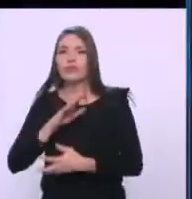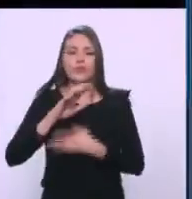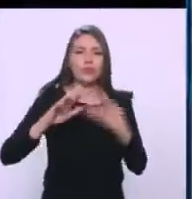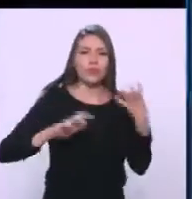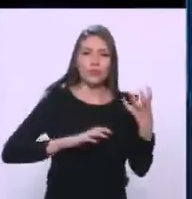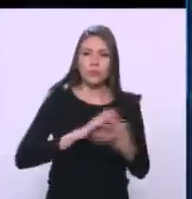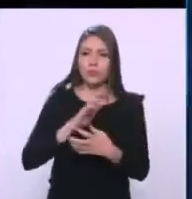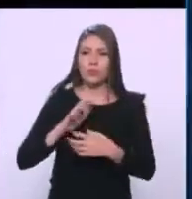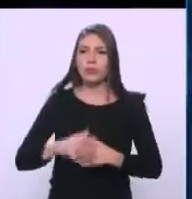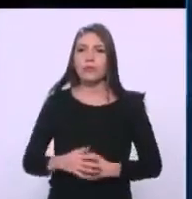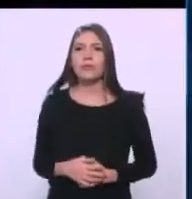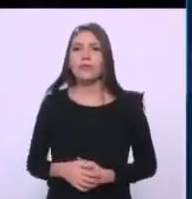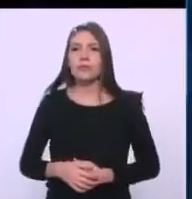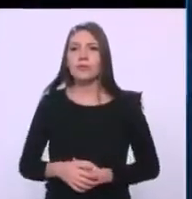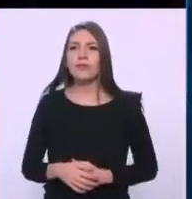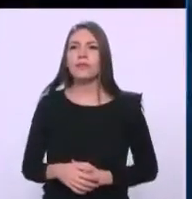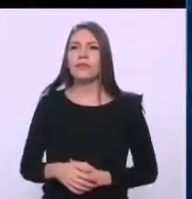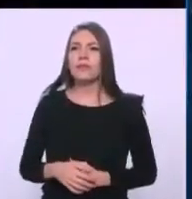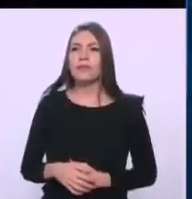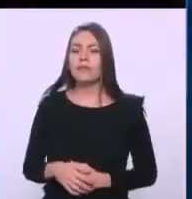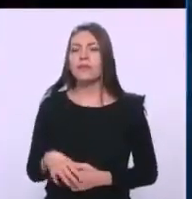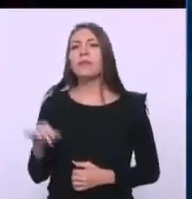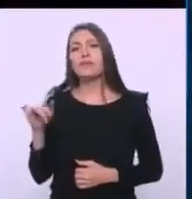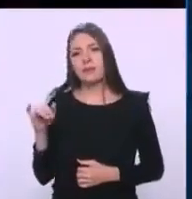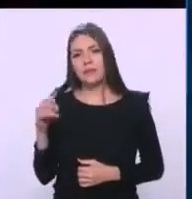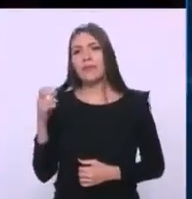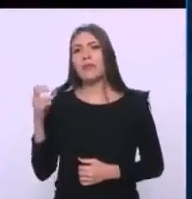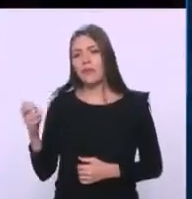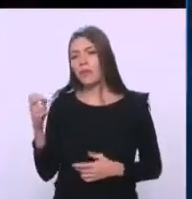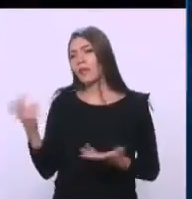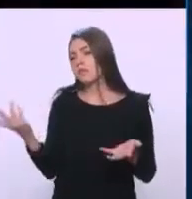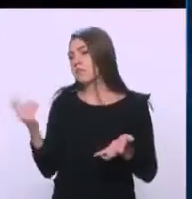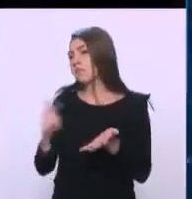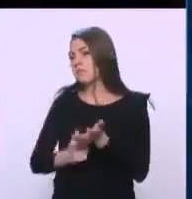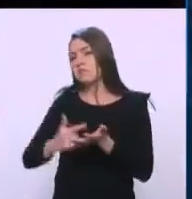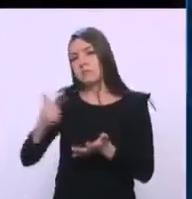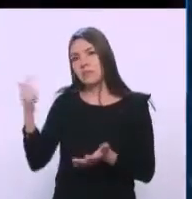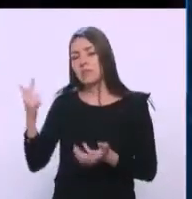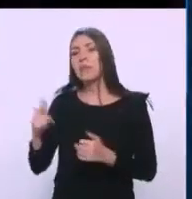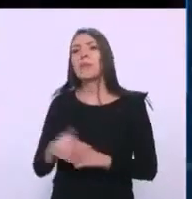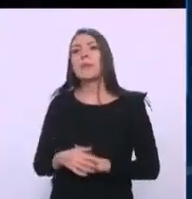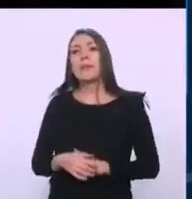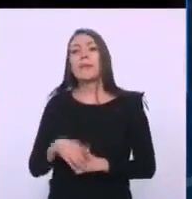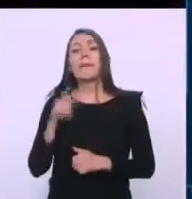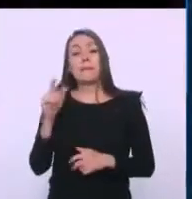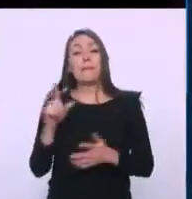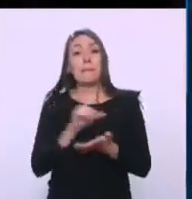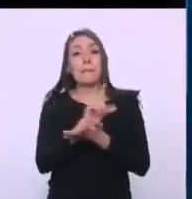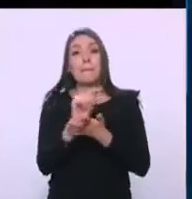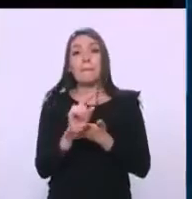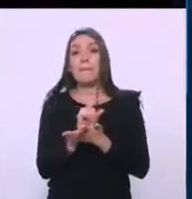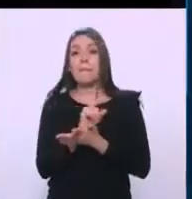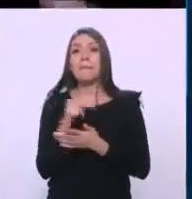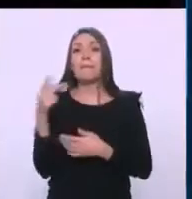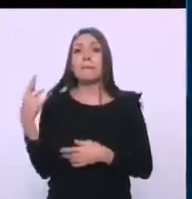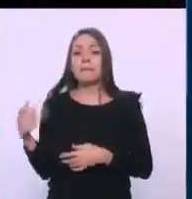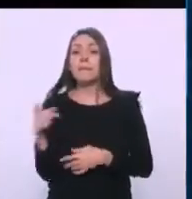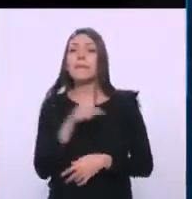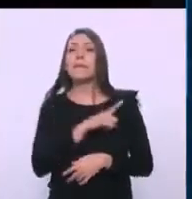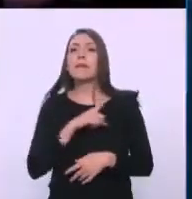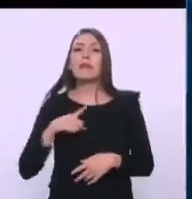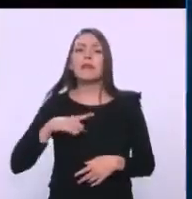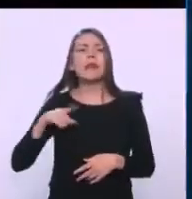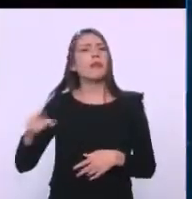ahí a manifestarse. Exactamente, sí, yo creo que eso es bastante grave. Yo, como dije en Twitter, creo que las colectivas deben